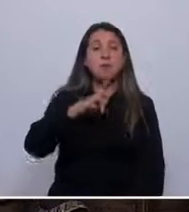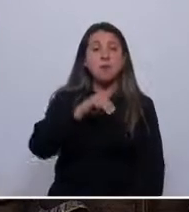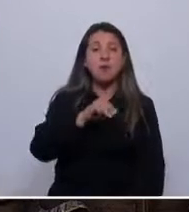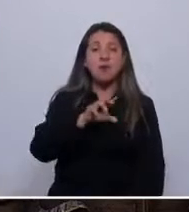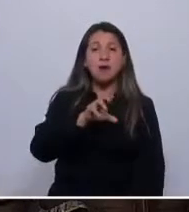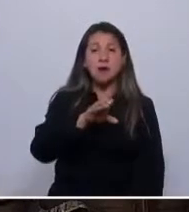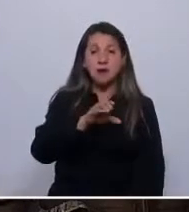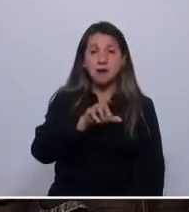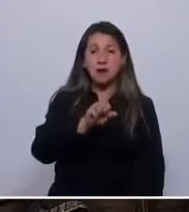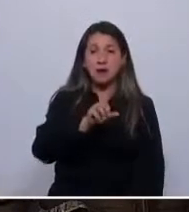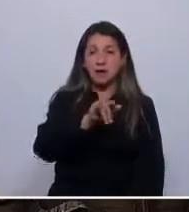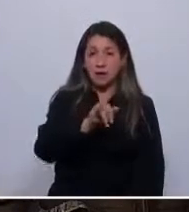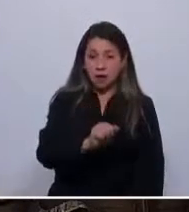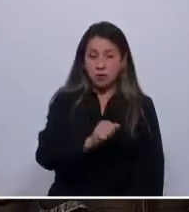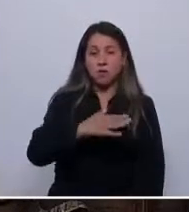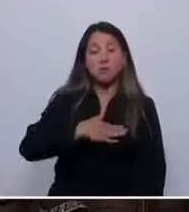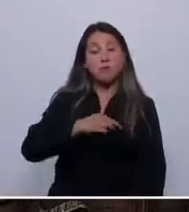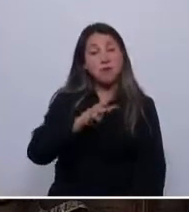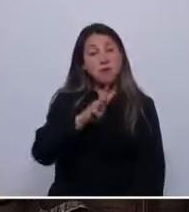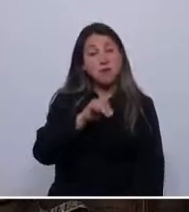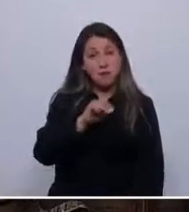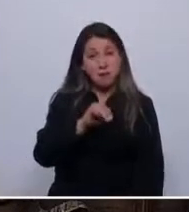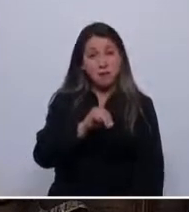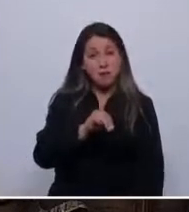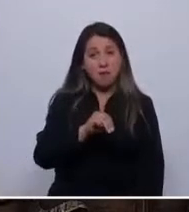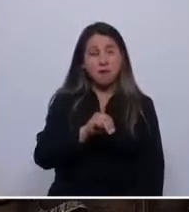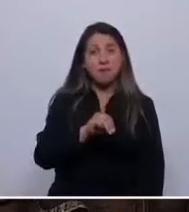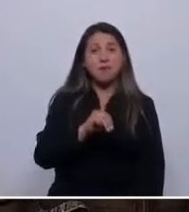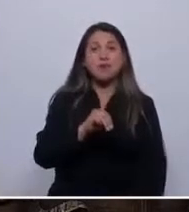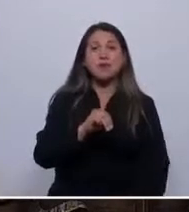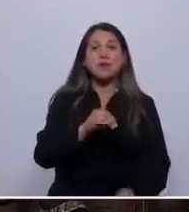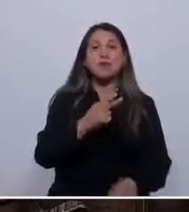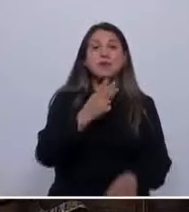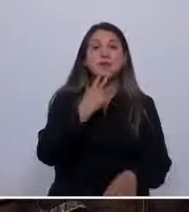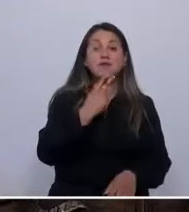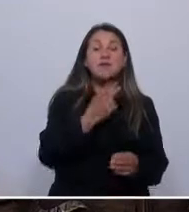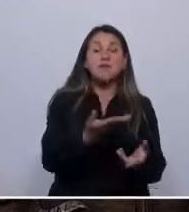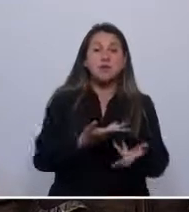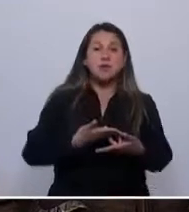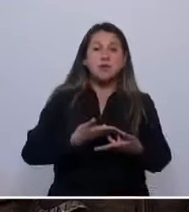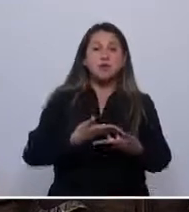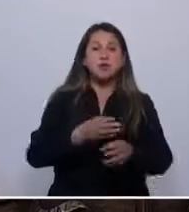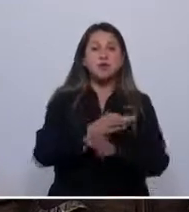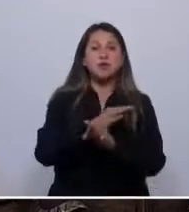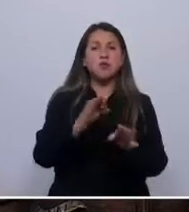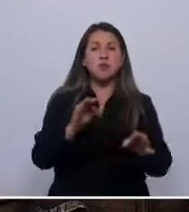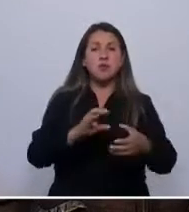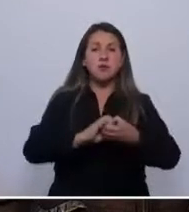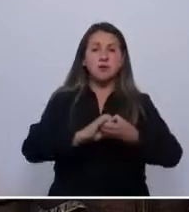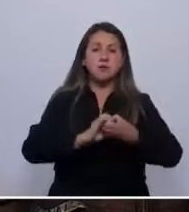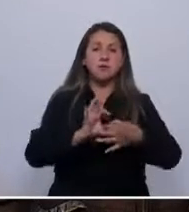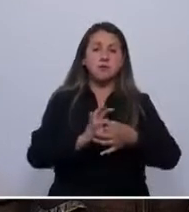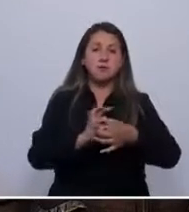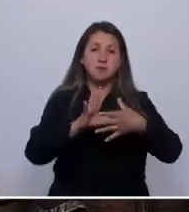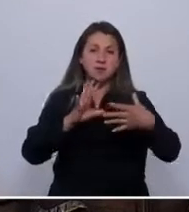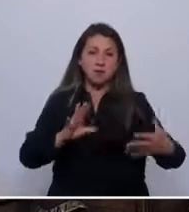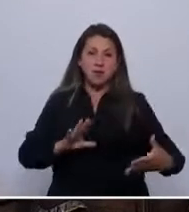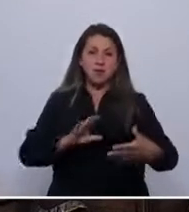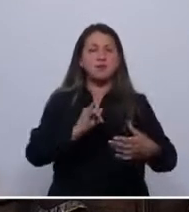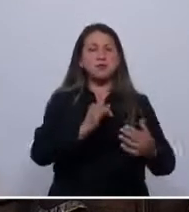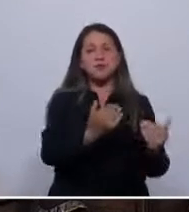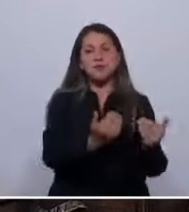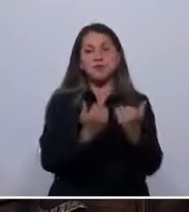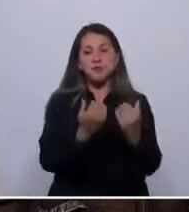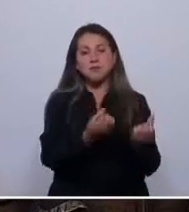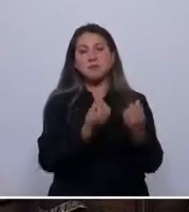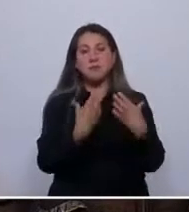Morales, mi madre que la vida me regaló, que nunca suelta mi mano y que siempre me ha enseñado